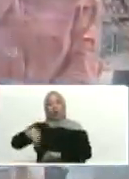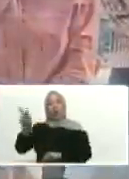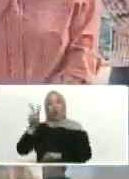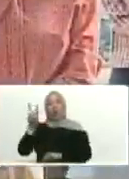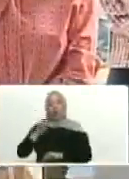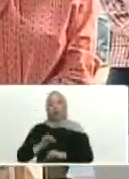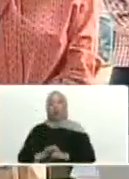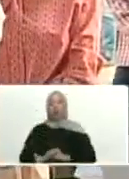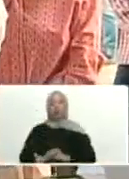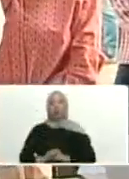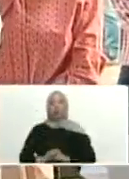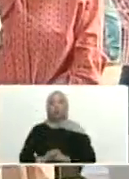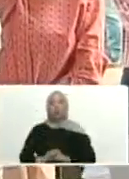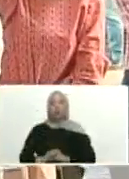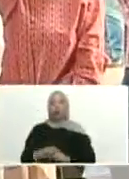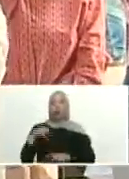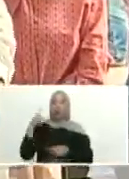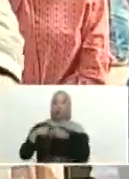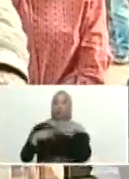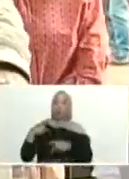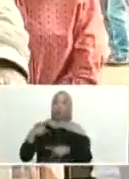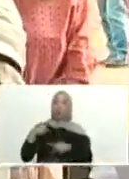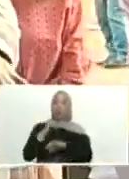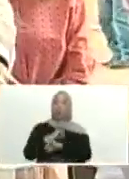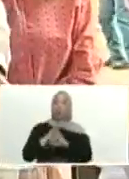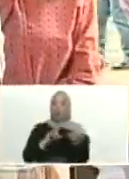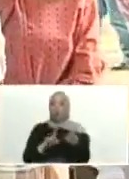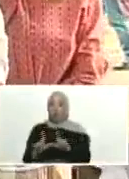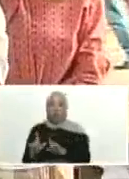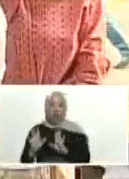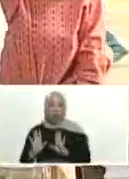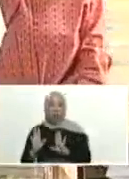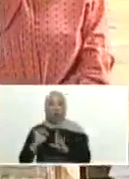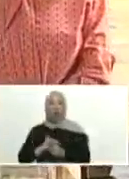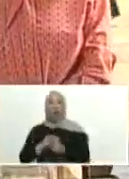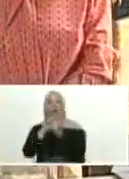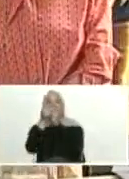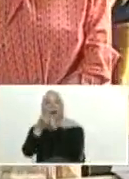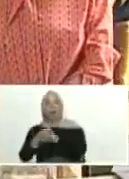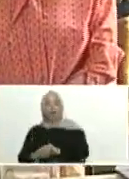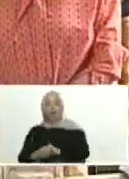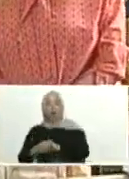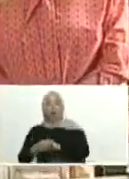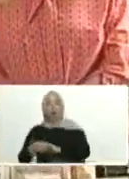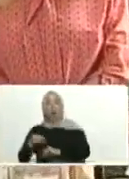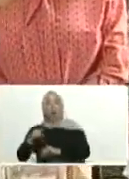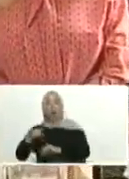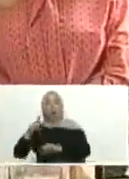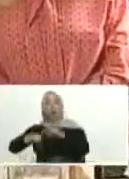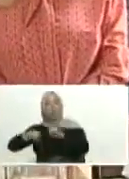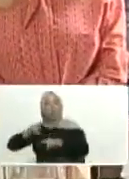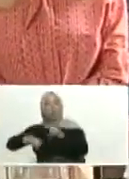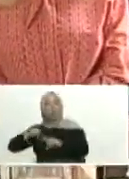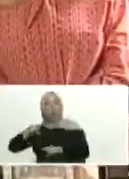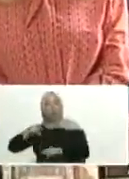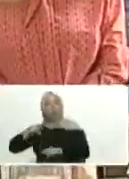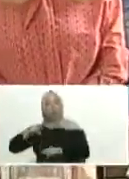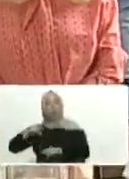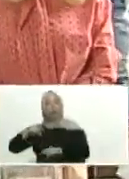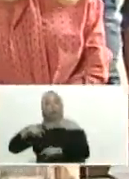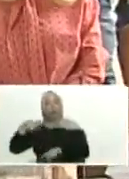luego bueno en este proceso de Constitución de lo que es para transformarla lo que llegar a alúmina en este proceso